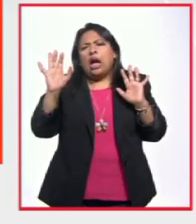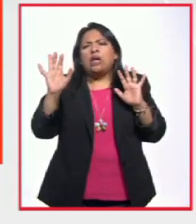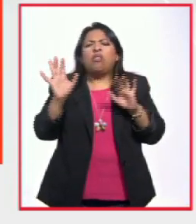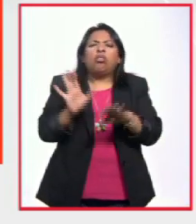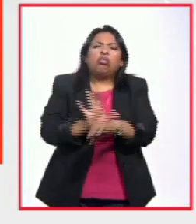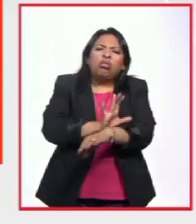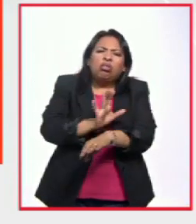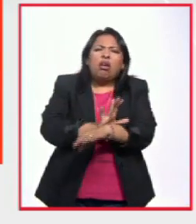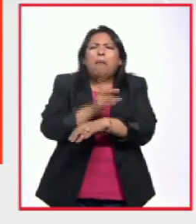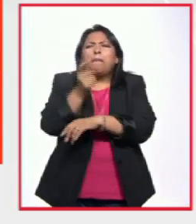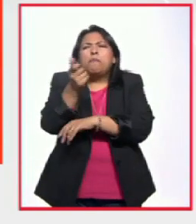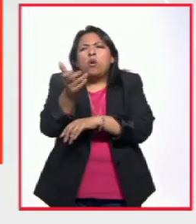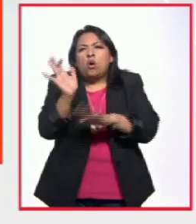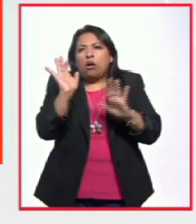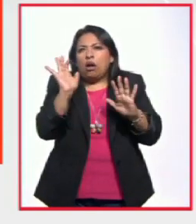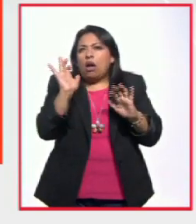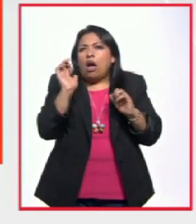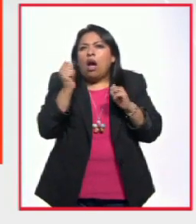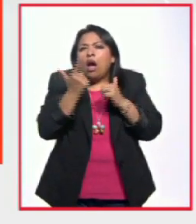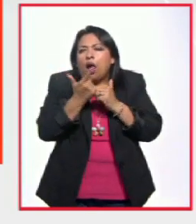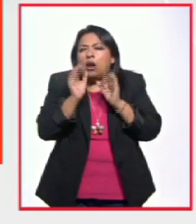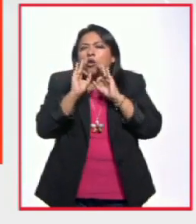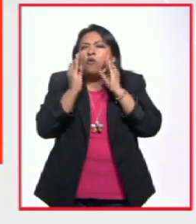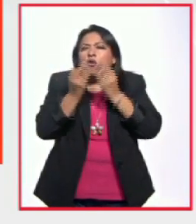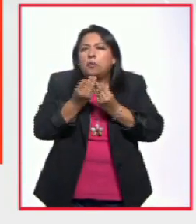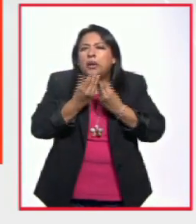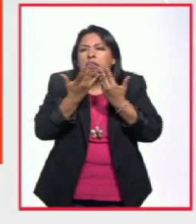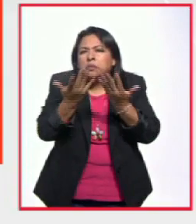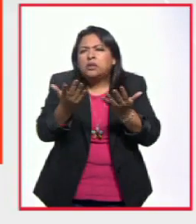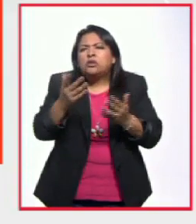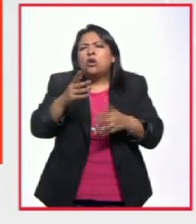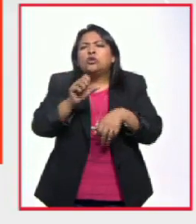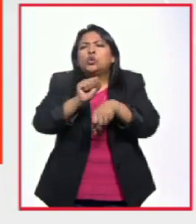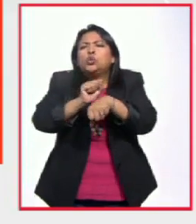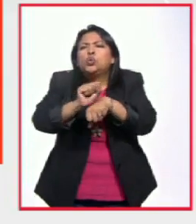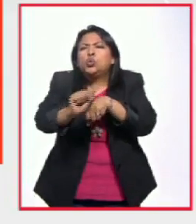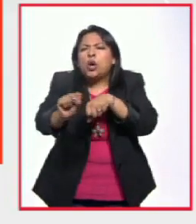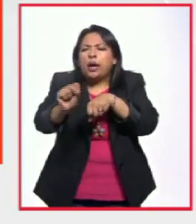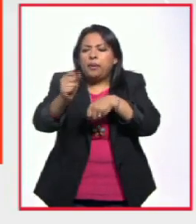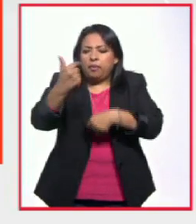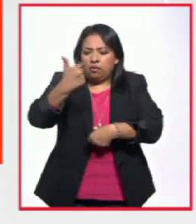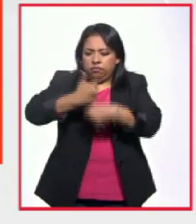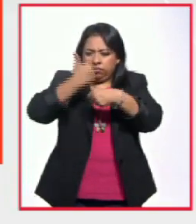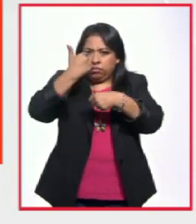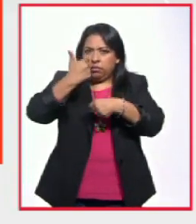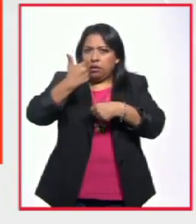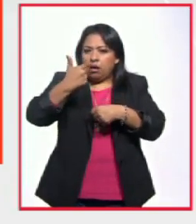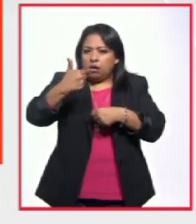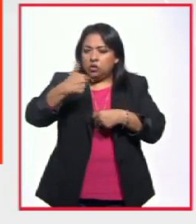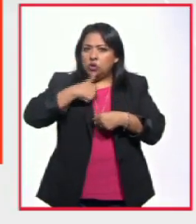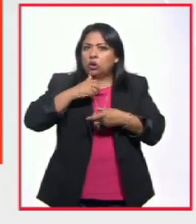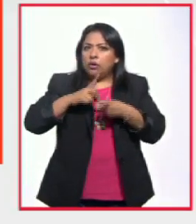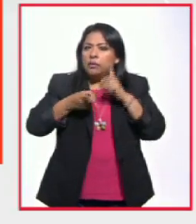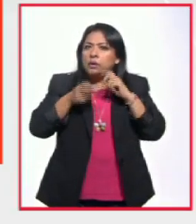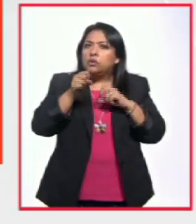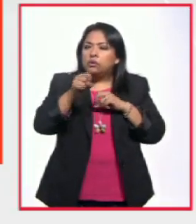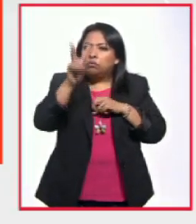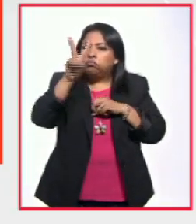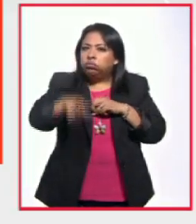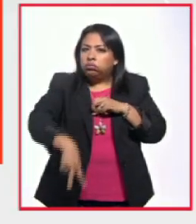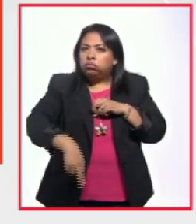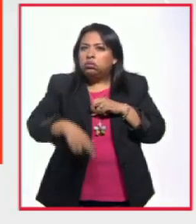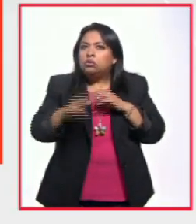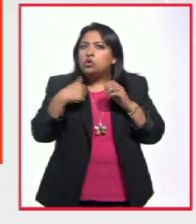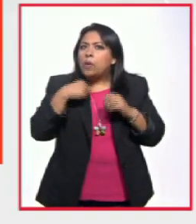pila. Y buscamos siempre el lenguaje de manera velada que no nos diga o que no nos desnude, decir, estoy deprimido